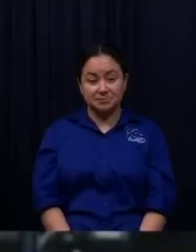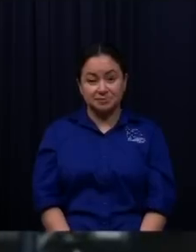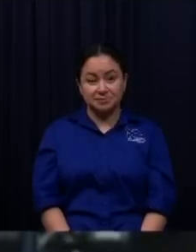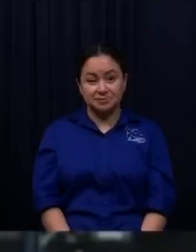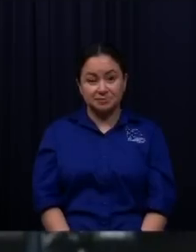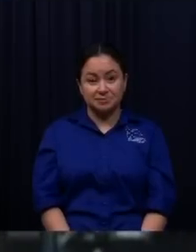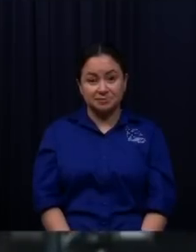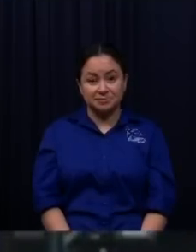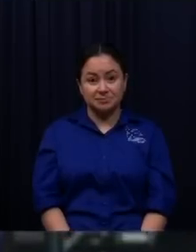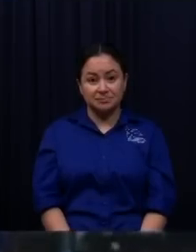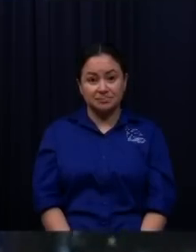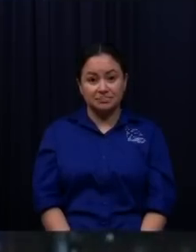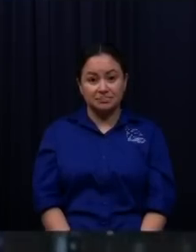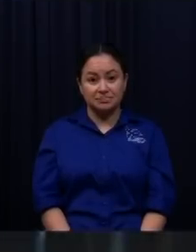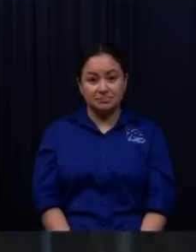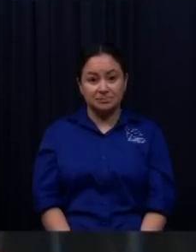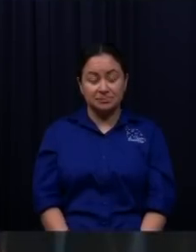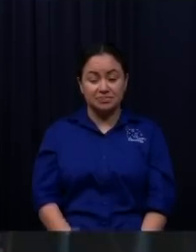hay libertad para hablar.